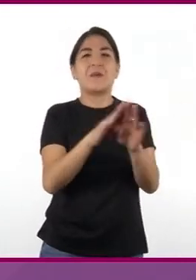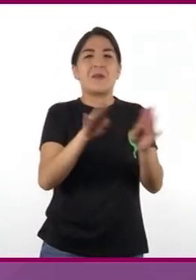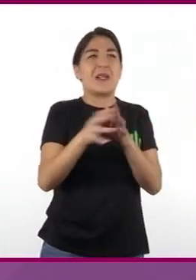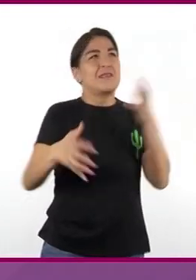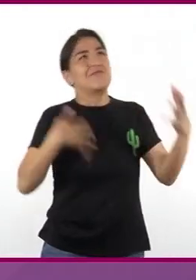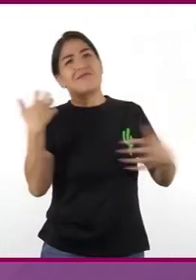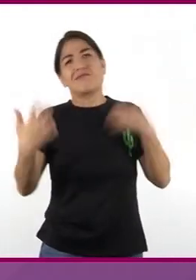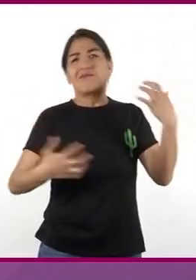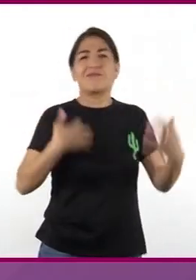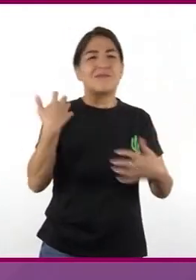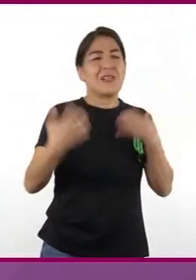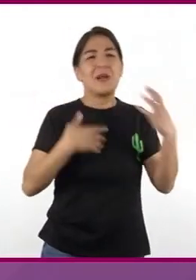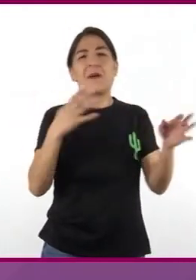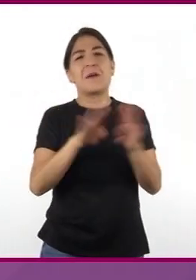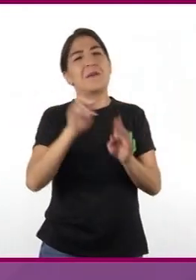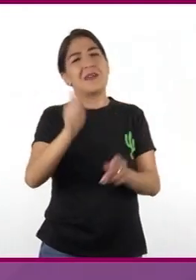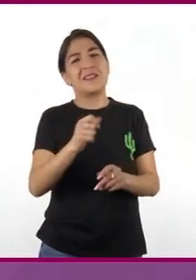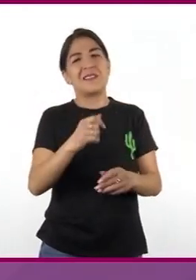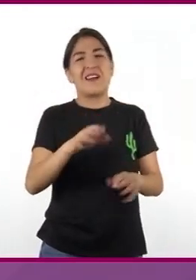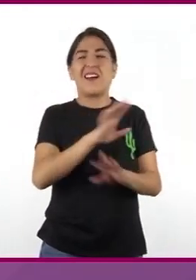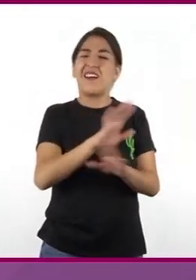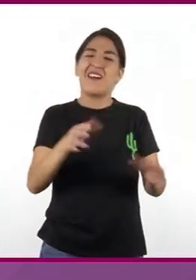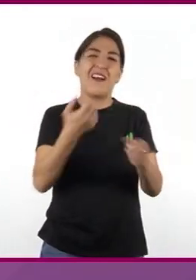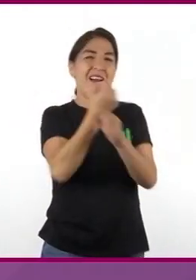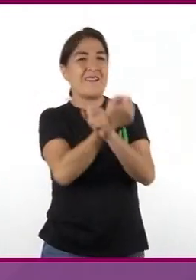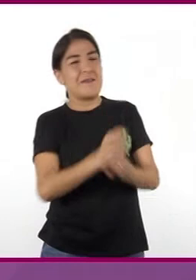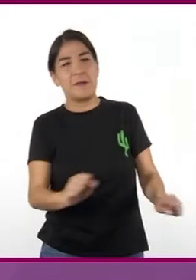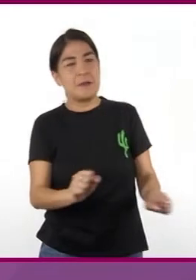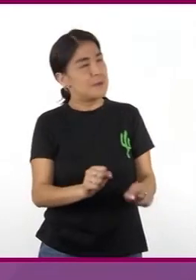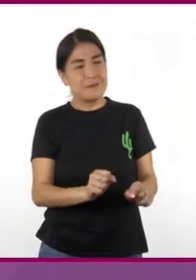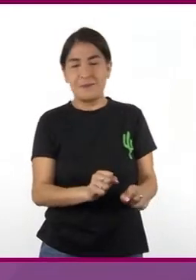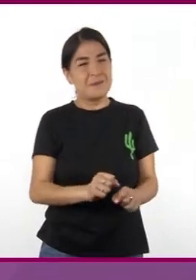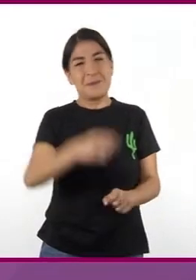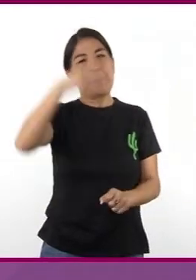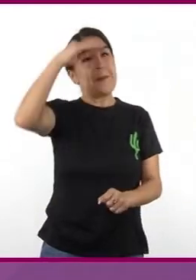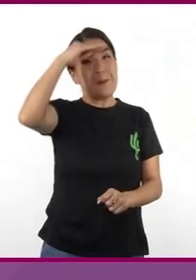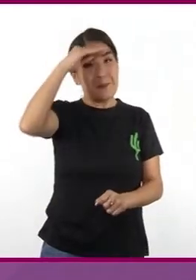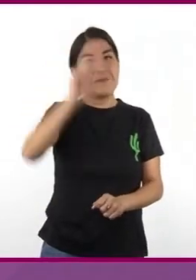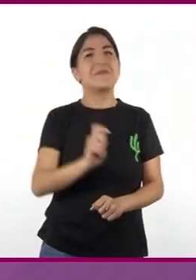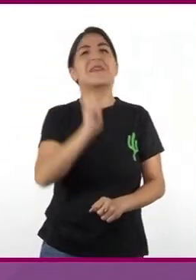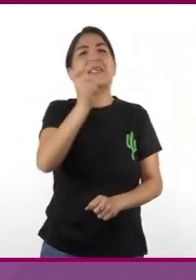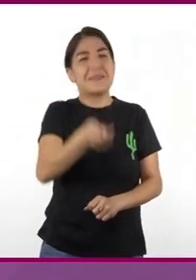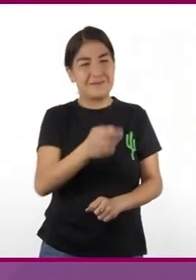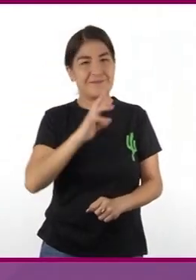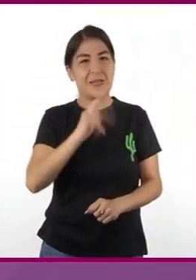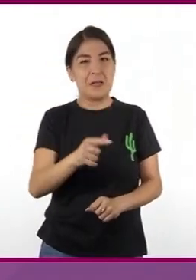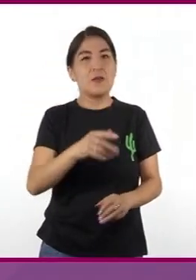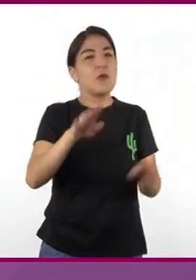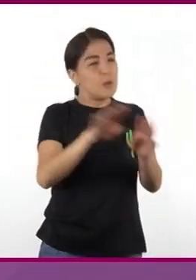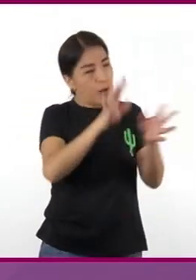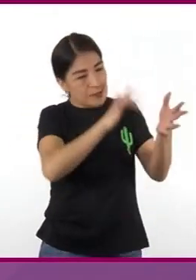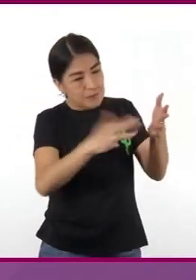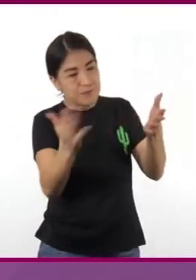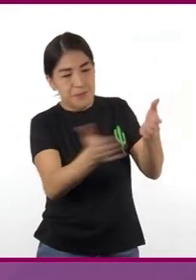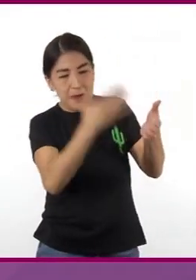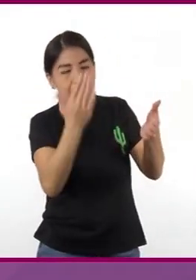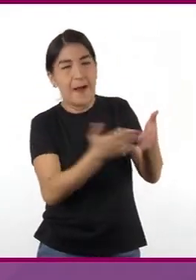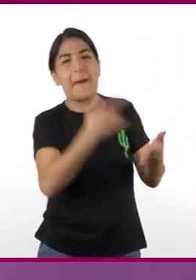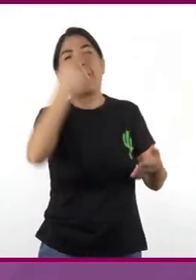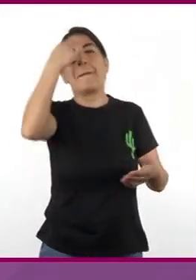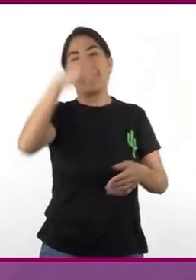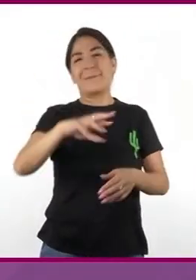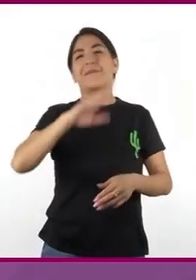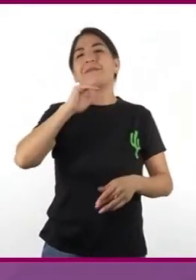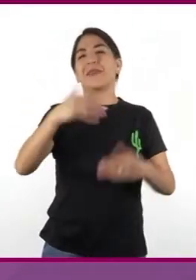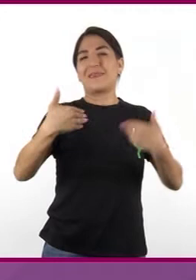desesperar y no desanimarse. Mejor pensar que todos nos van a ayudar a comprender mejor lo que vamos